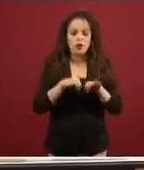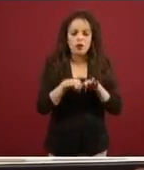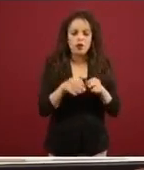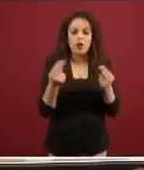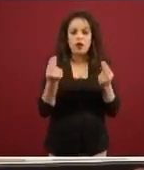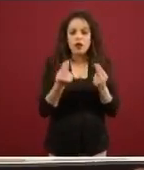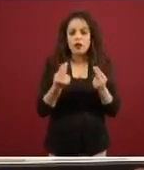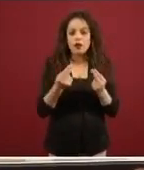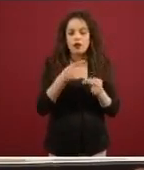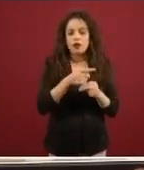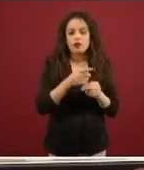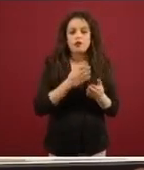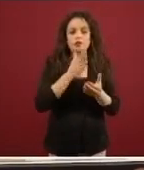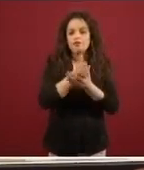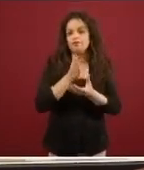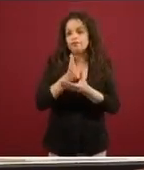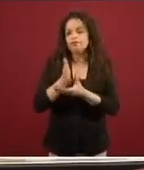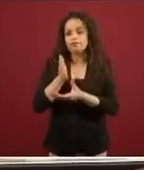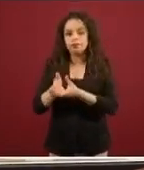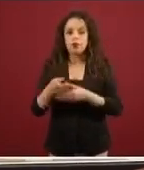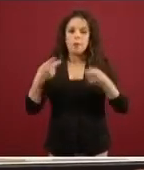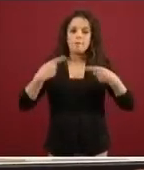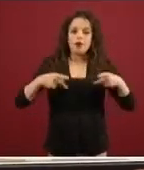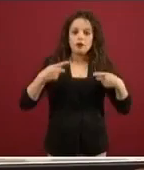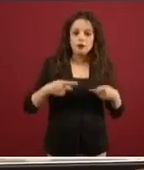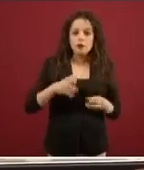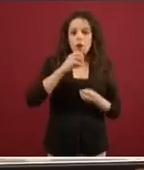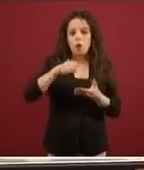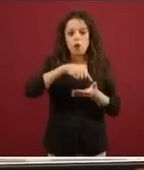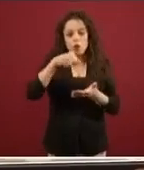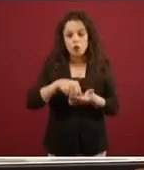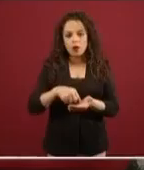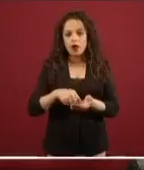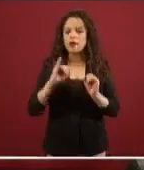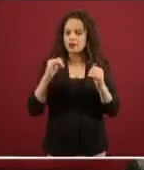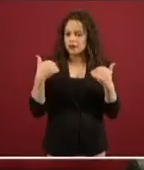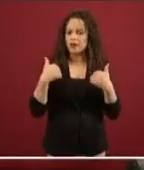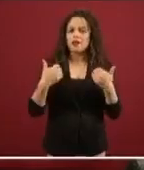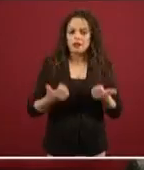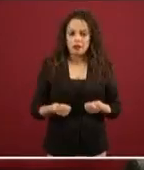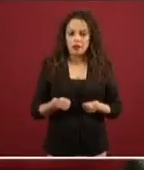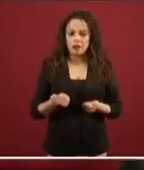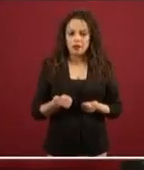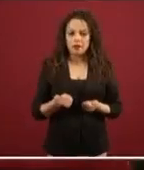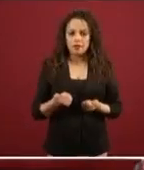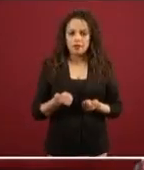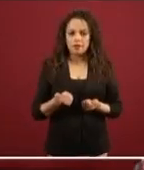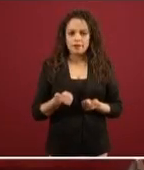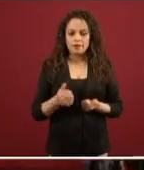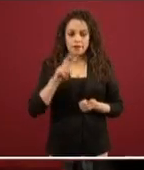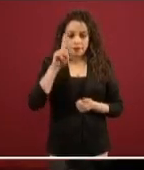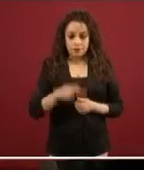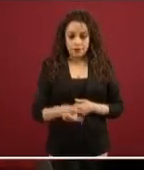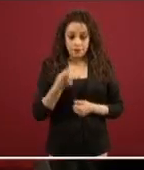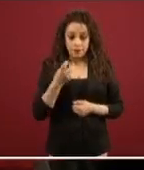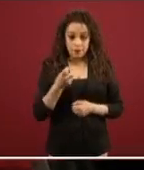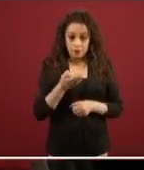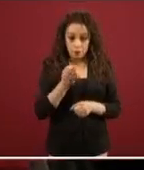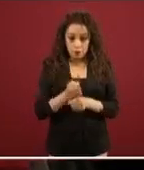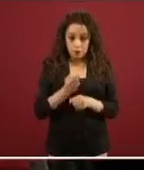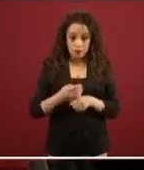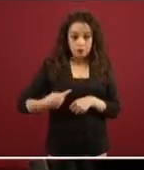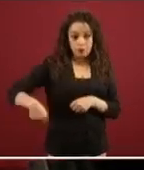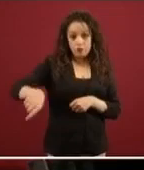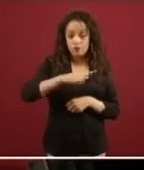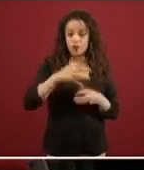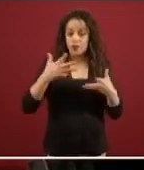con visita a otros lugares. Nos queda muy claro, no es deseable la situación que estamos viviendo, pero si